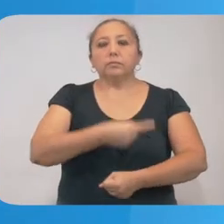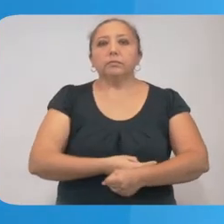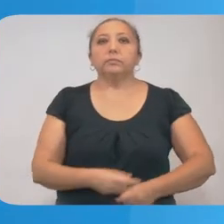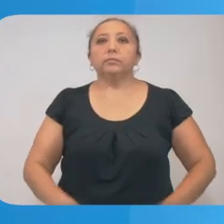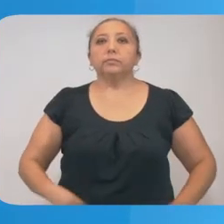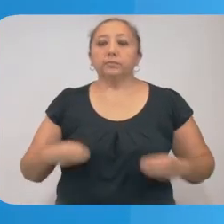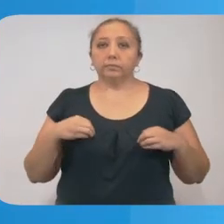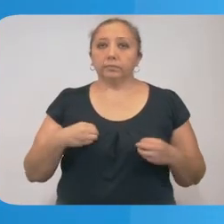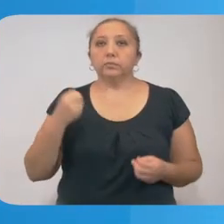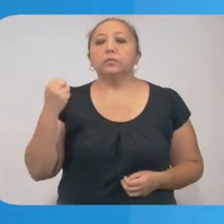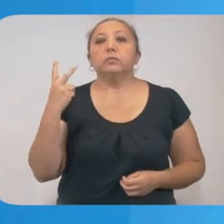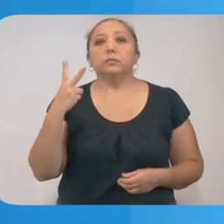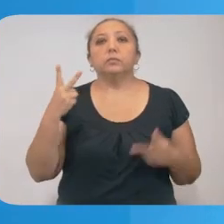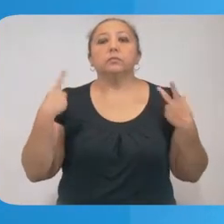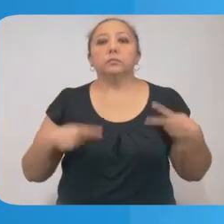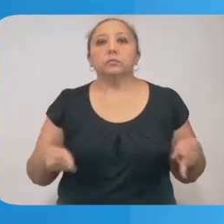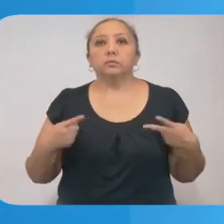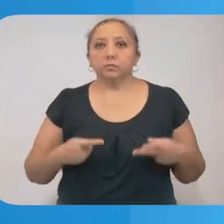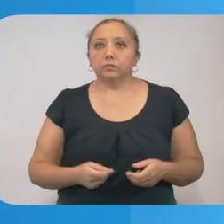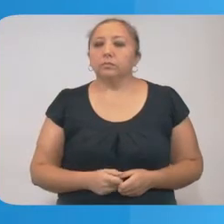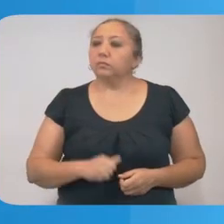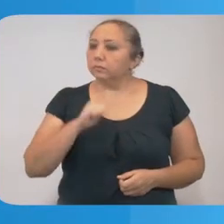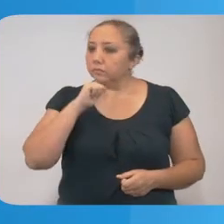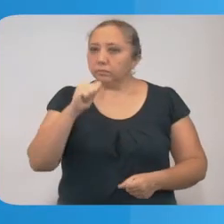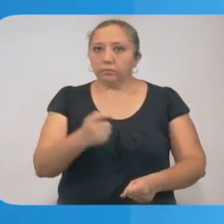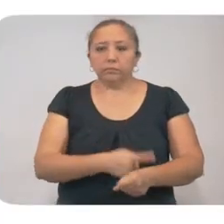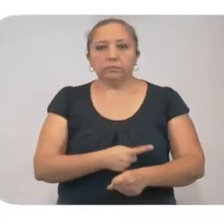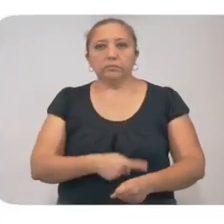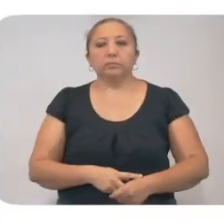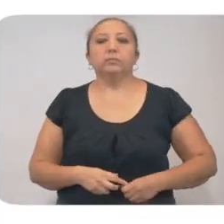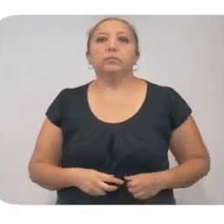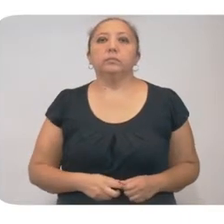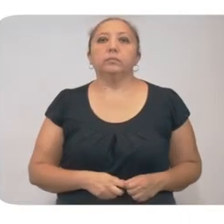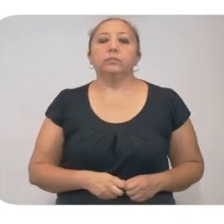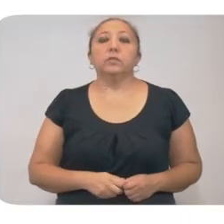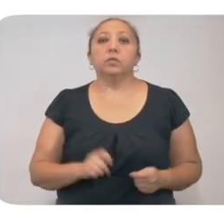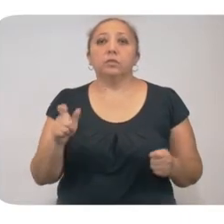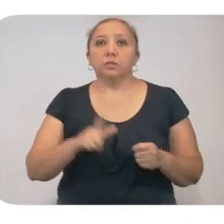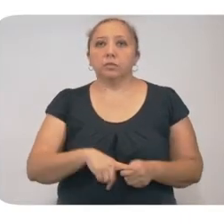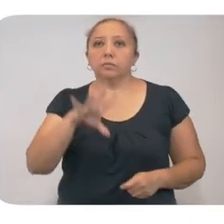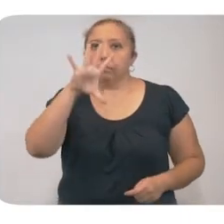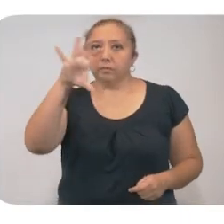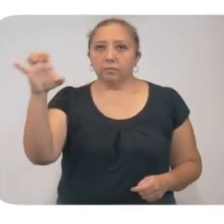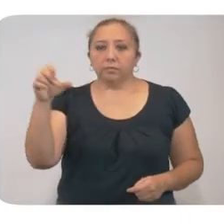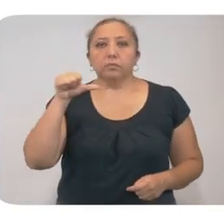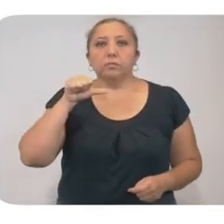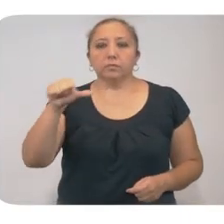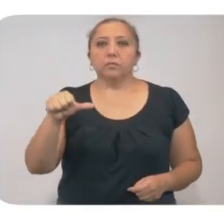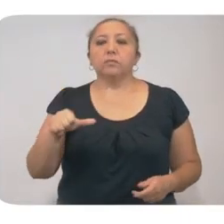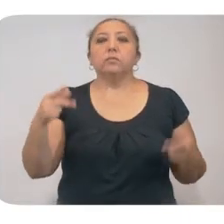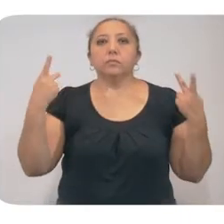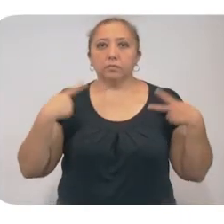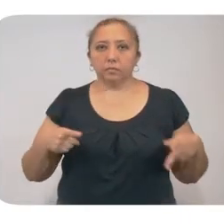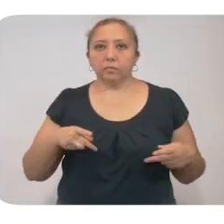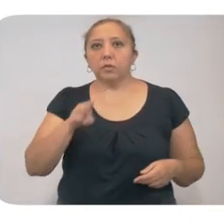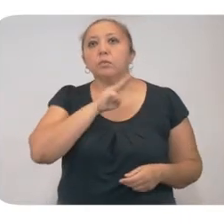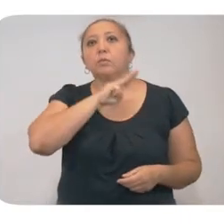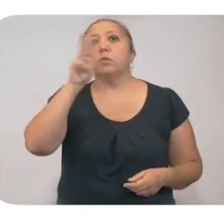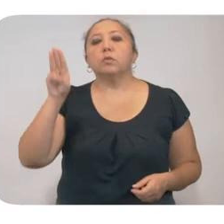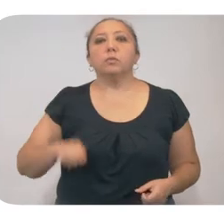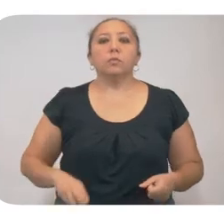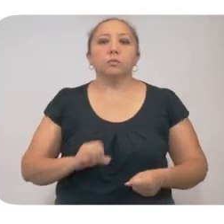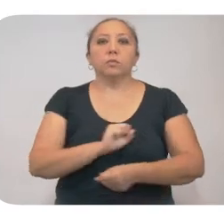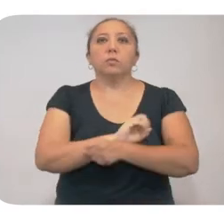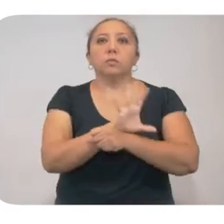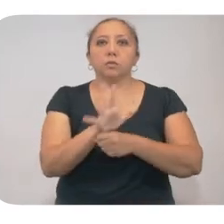el paciente convivía con 2 contactos, ambos asintomáticos. En total, son 516 las personas fallecidas a causa